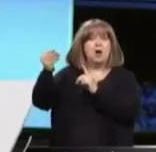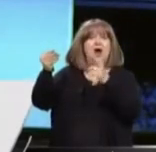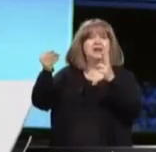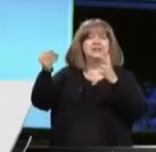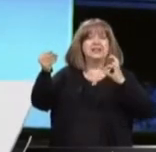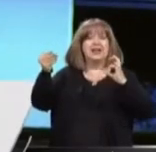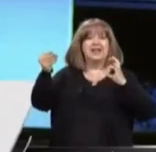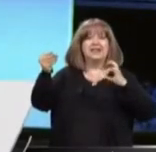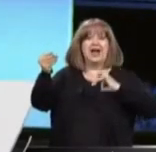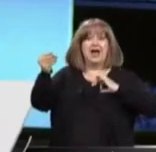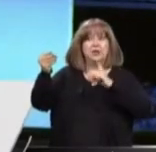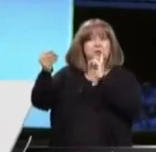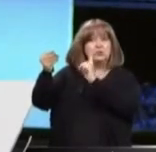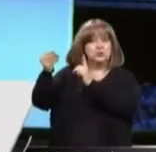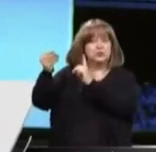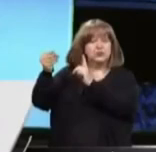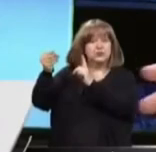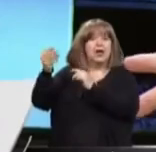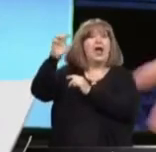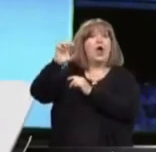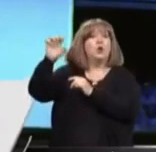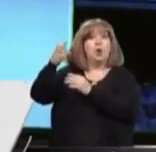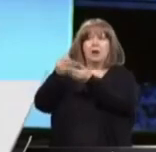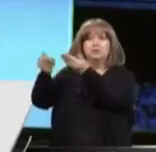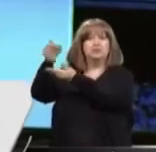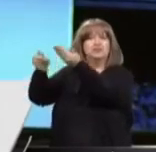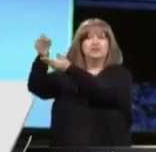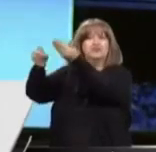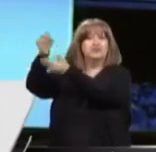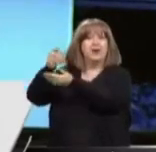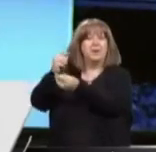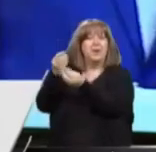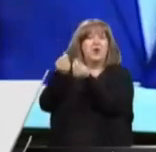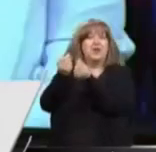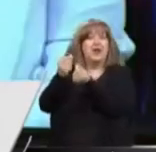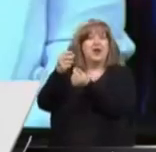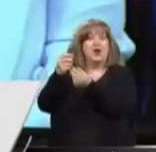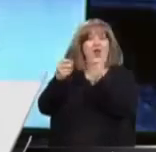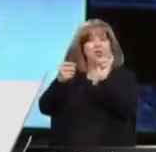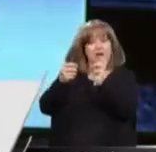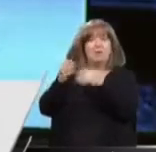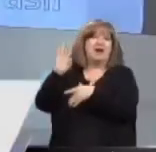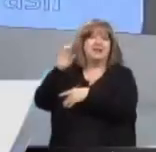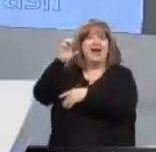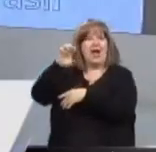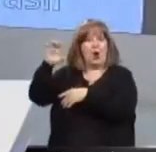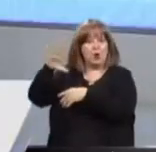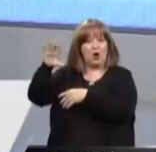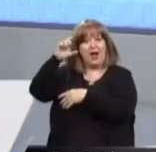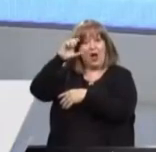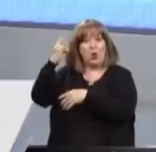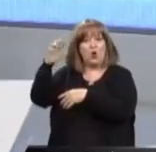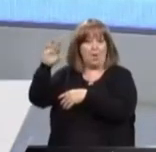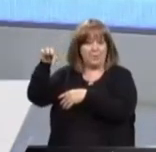como moneda de circulación común. Aquí la idea está en ciernes, pero bueno, habría que ver cómo madura la idea. Y salvando la gran distancia de que el